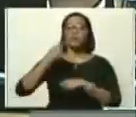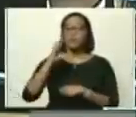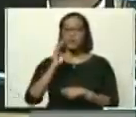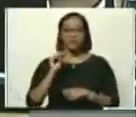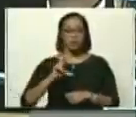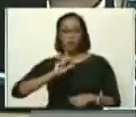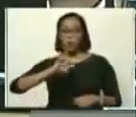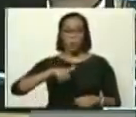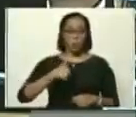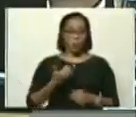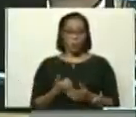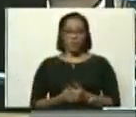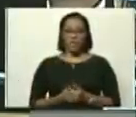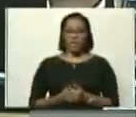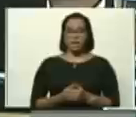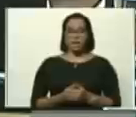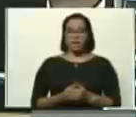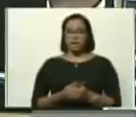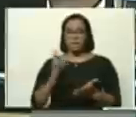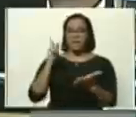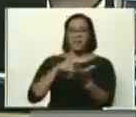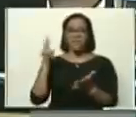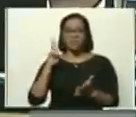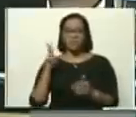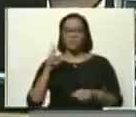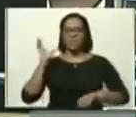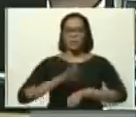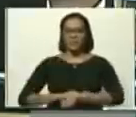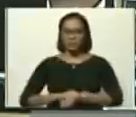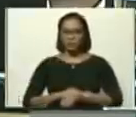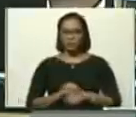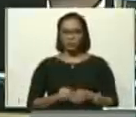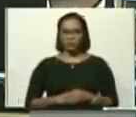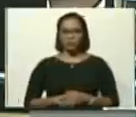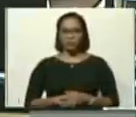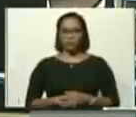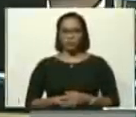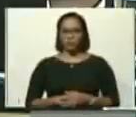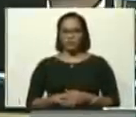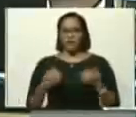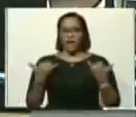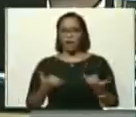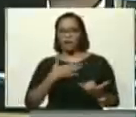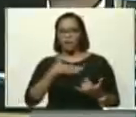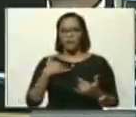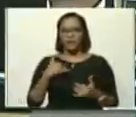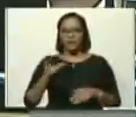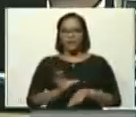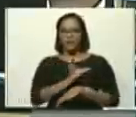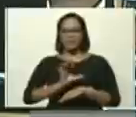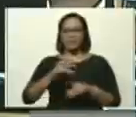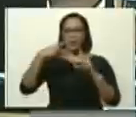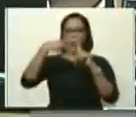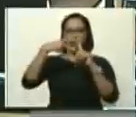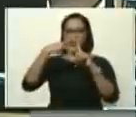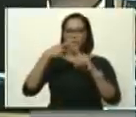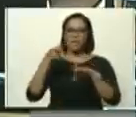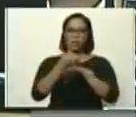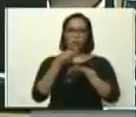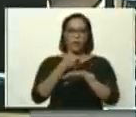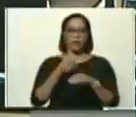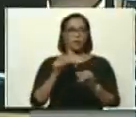podían entrar a Venezuela porque los iban a meter presos. Ahora quieren cantar en los hoteles del Estado, fin de mundo.